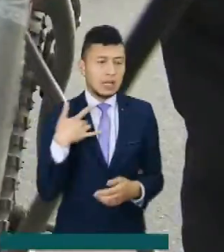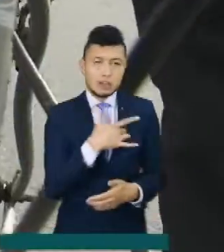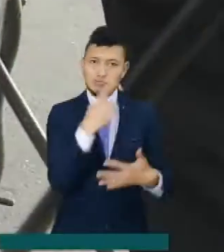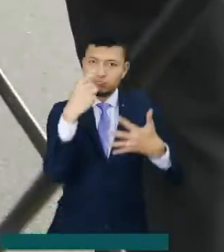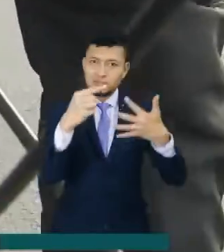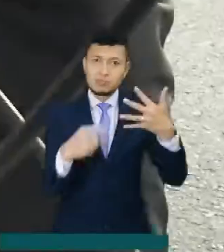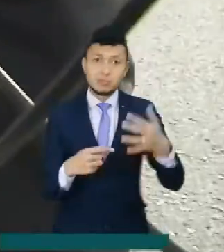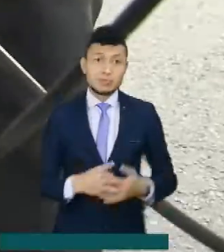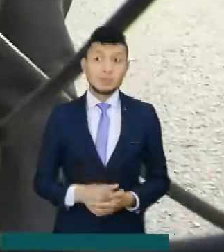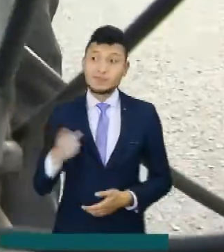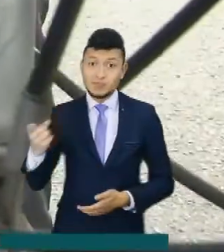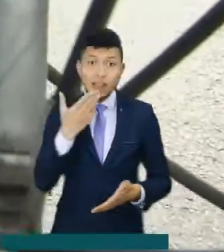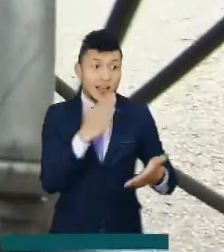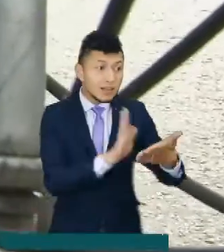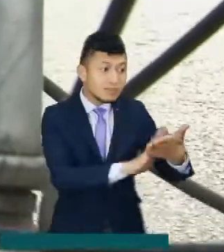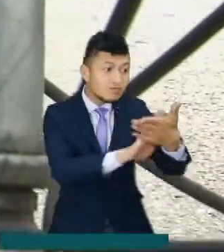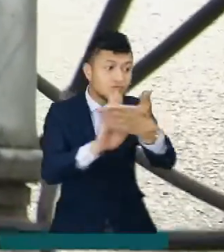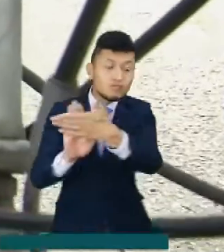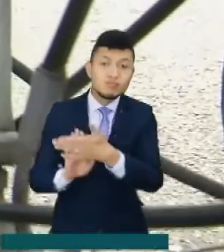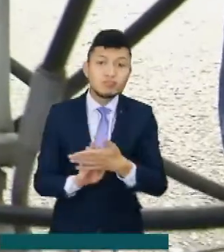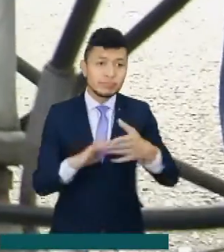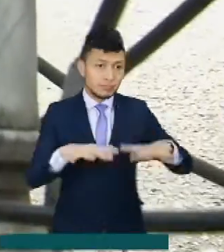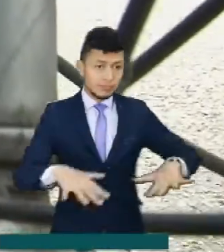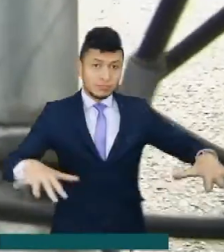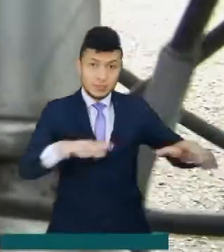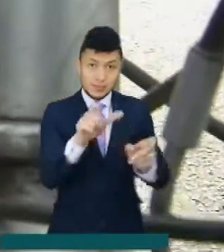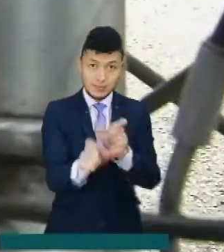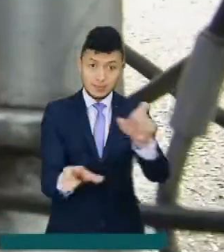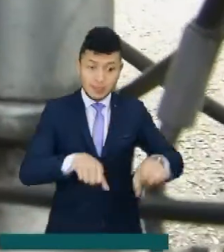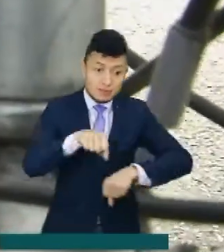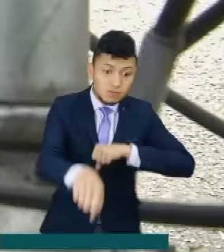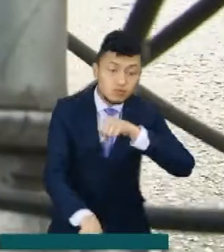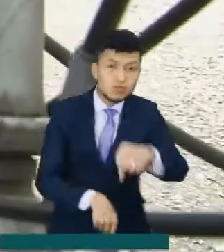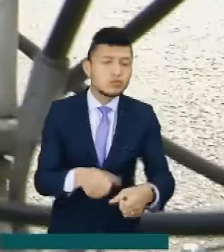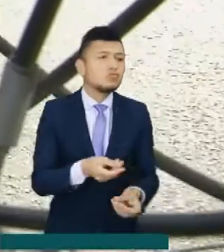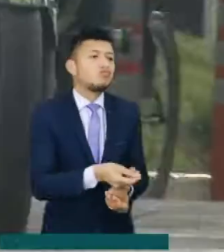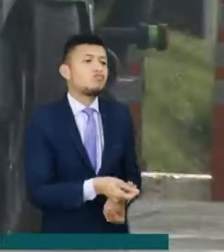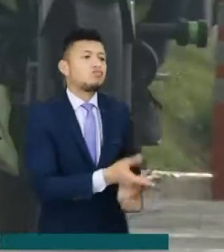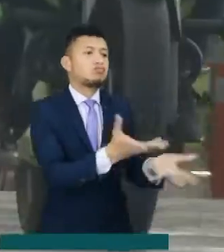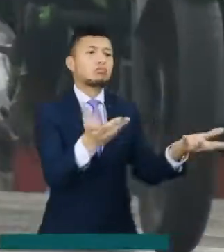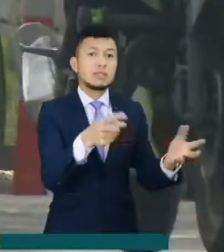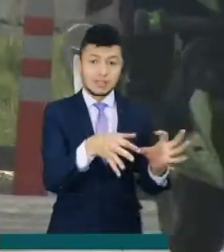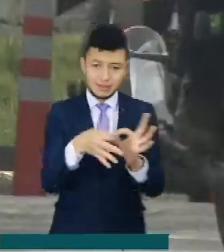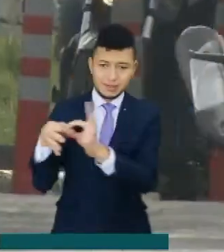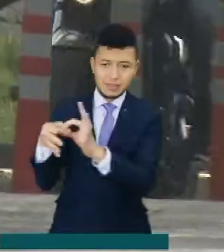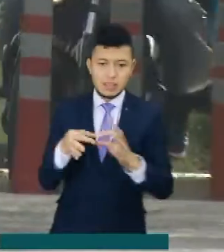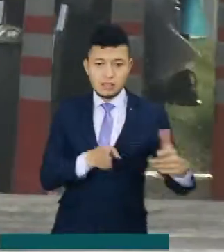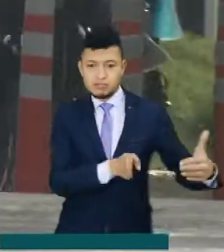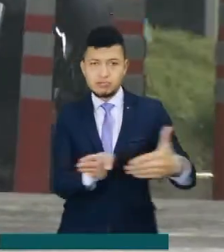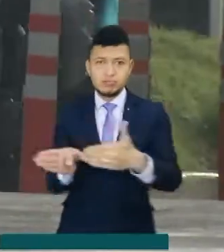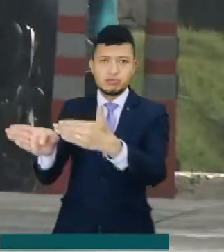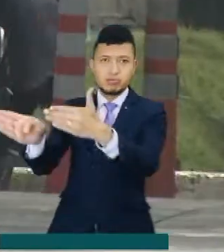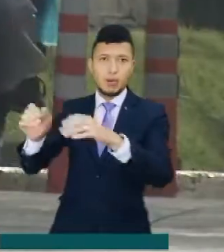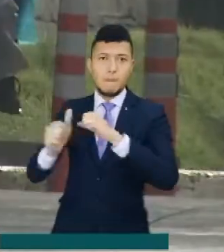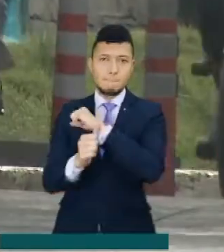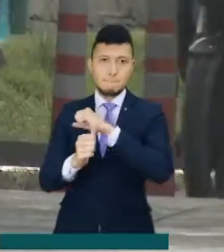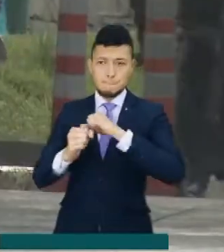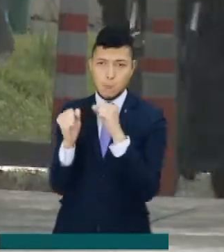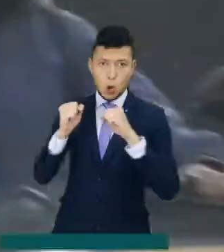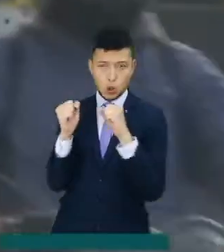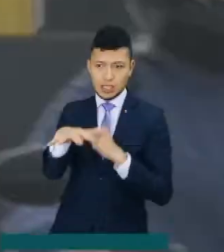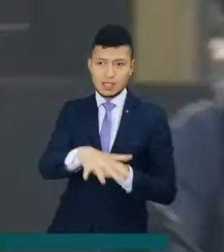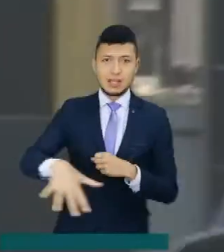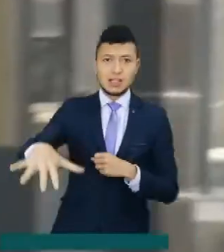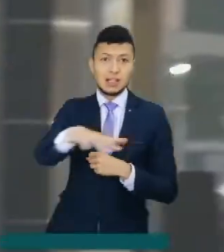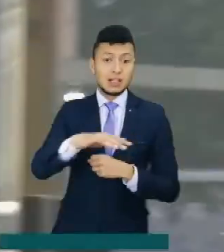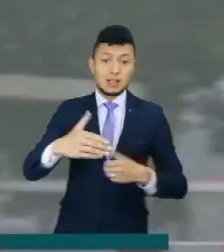entregarán en los principales corredores viales de tránsito por los que circulan ciclistas. Estas vías son las de conexión con Bogotá, por la calle 80, la